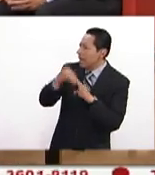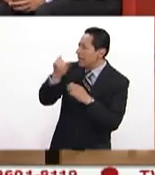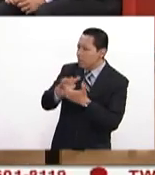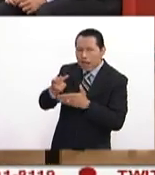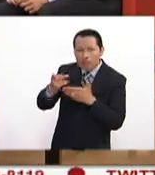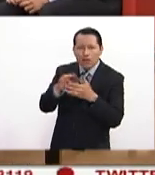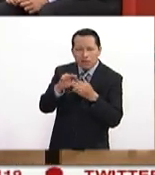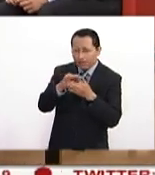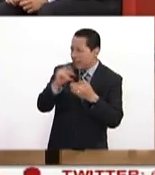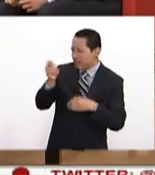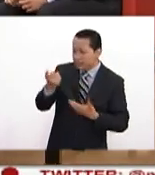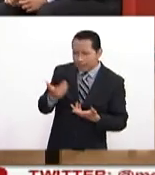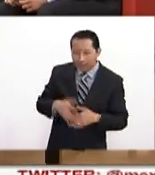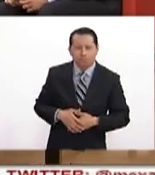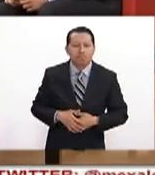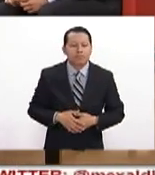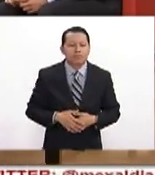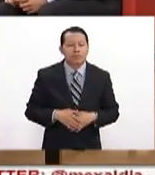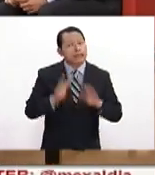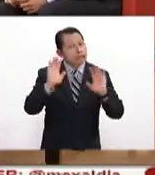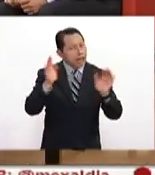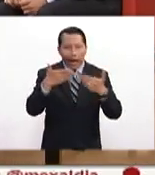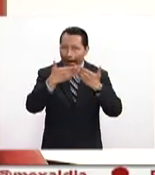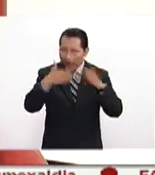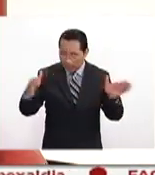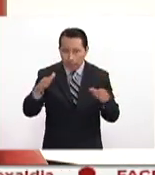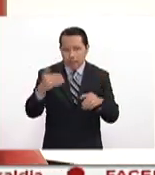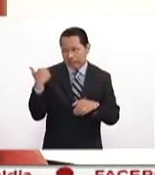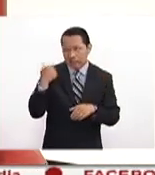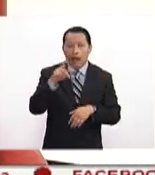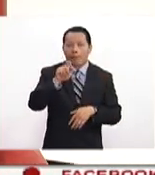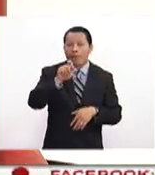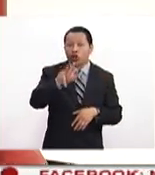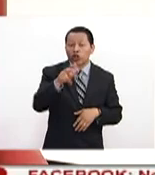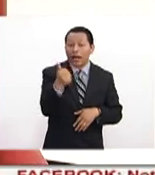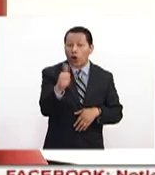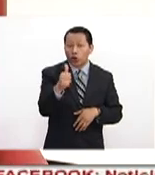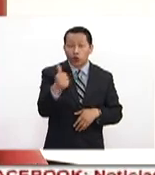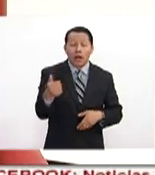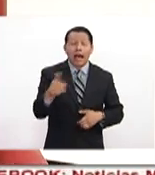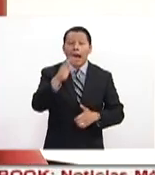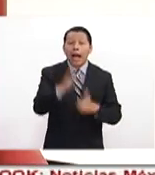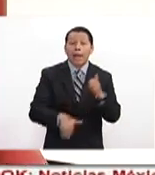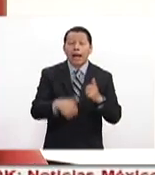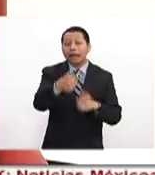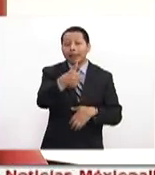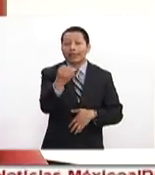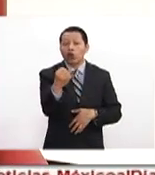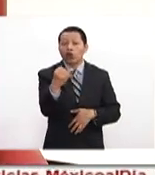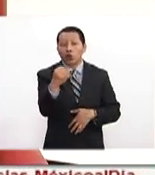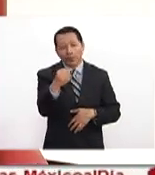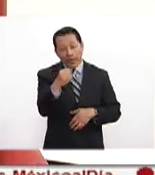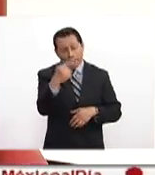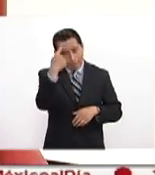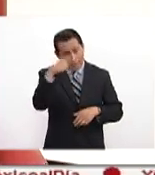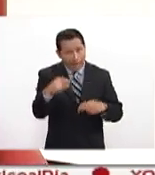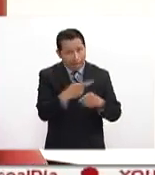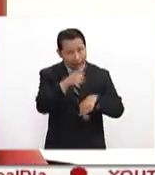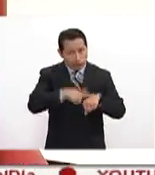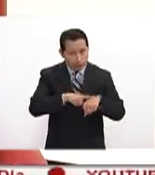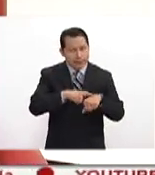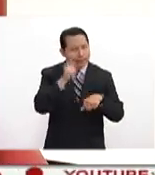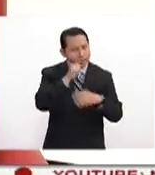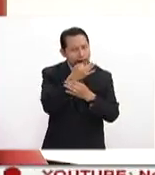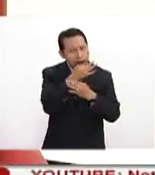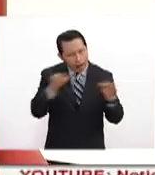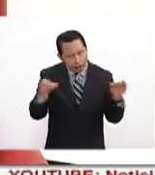premios, ¿de qué se trata? Ya está abierta, abrió el 28 de agosto, concluye el 6 de octubre en la etapa nacional. Todas las